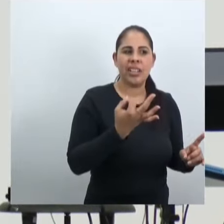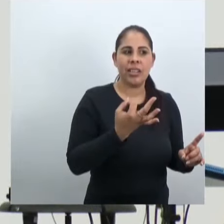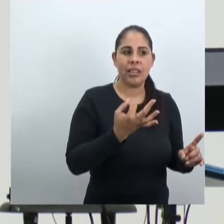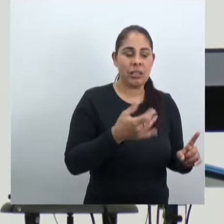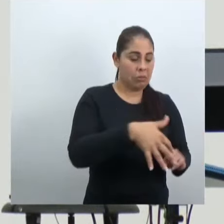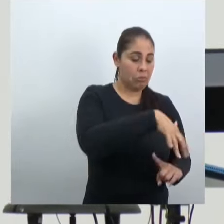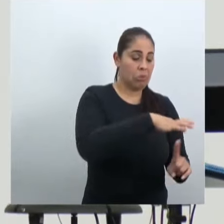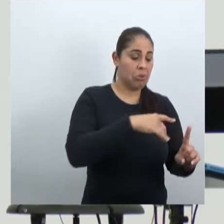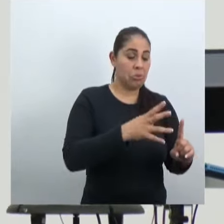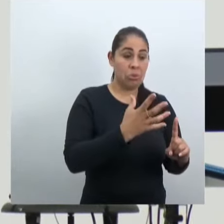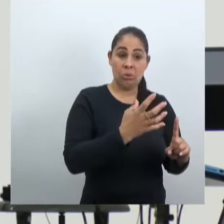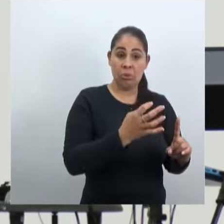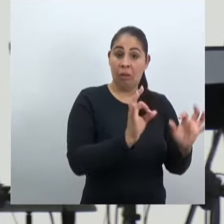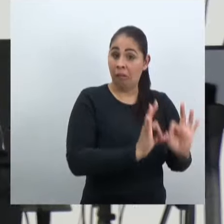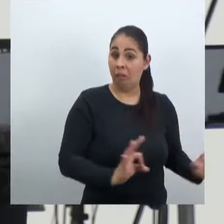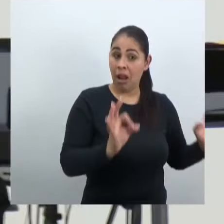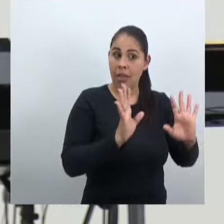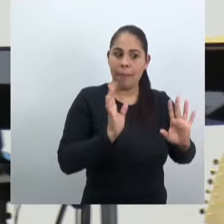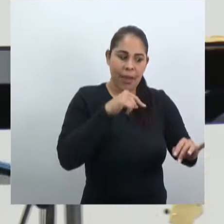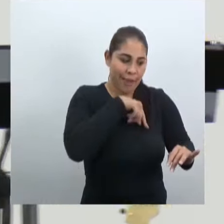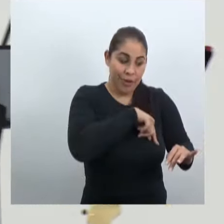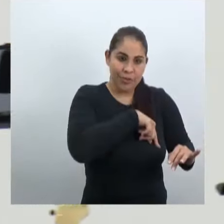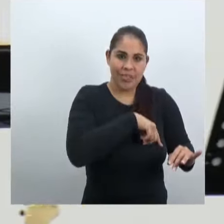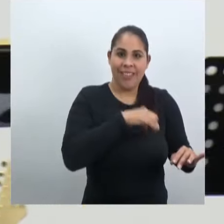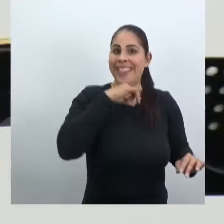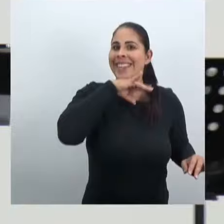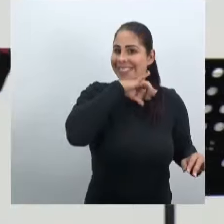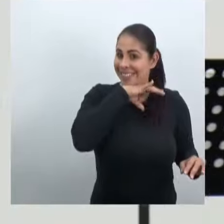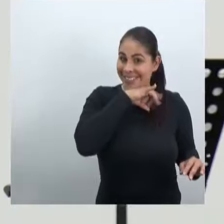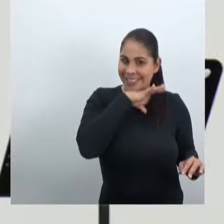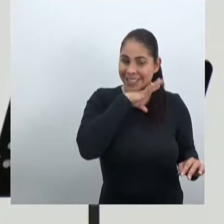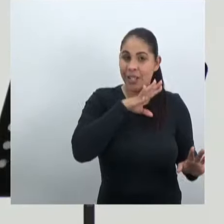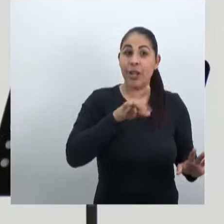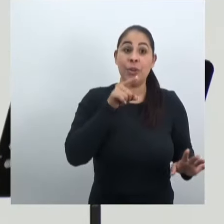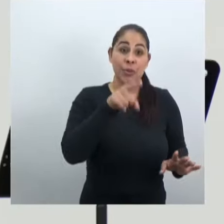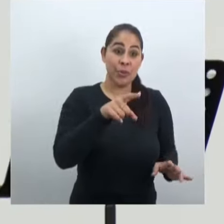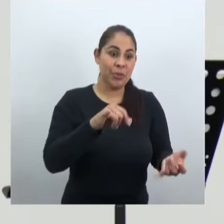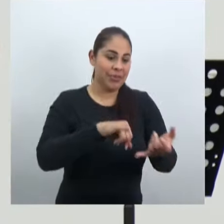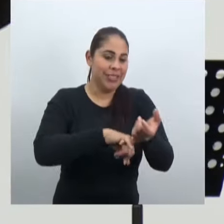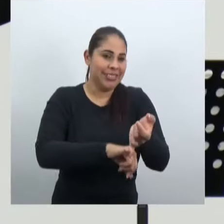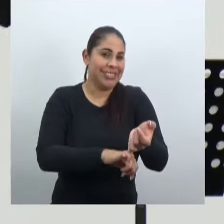interiormente tienes gozo. Tú puedes estar casado con una bruja.